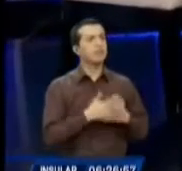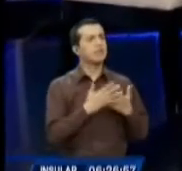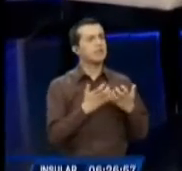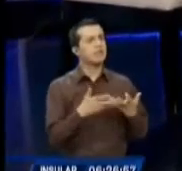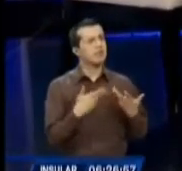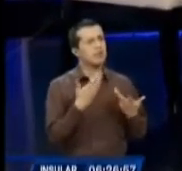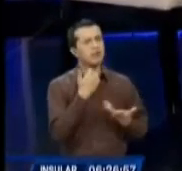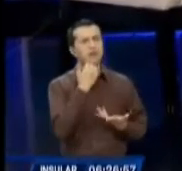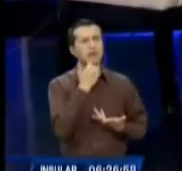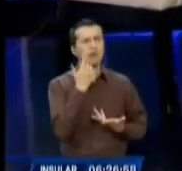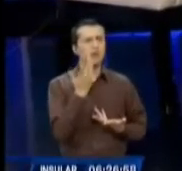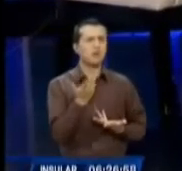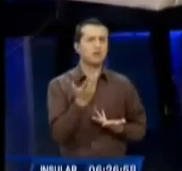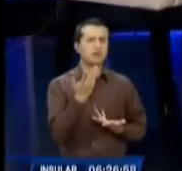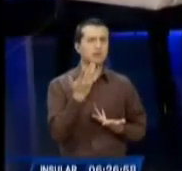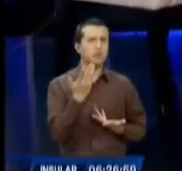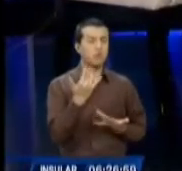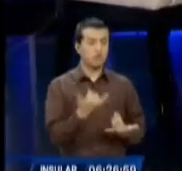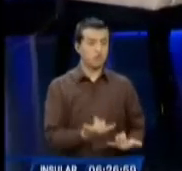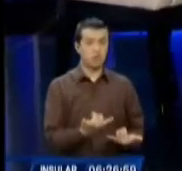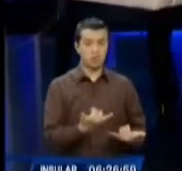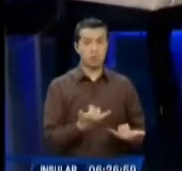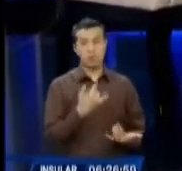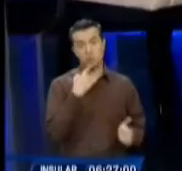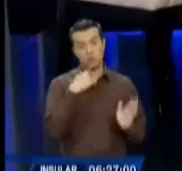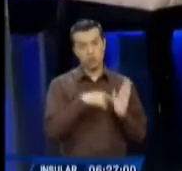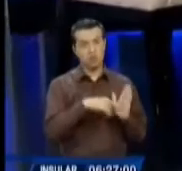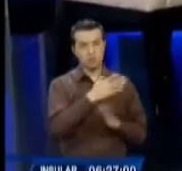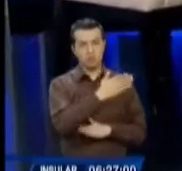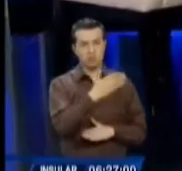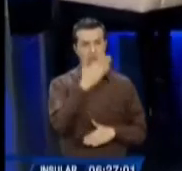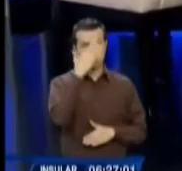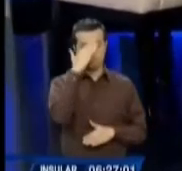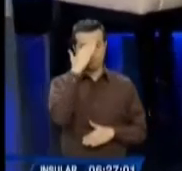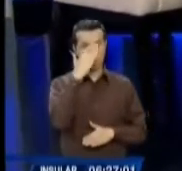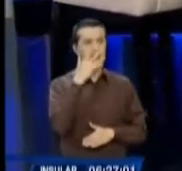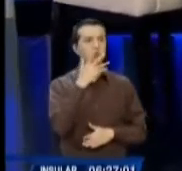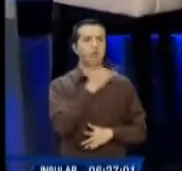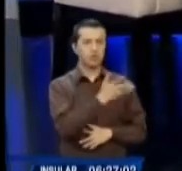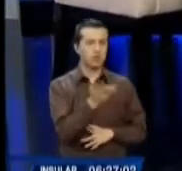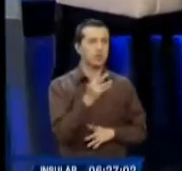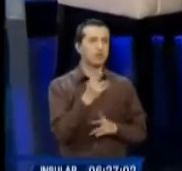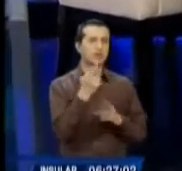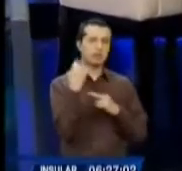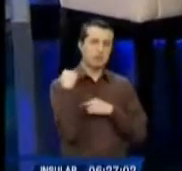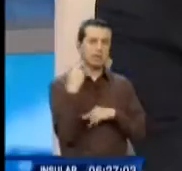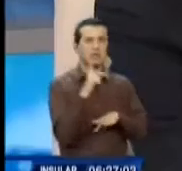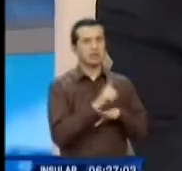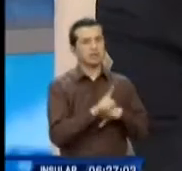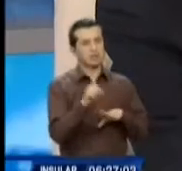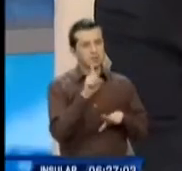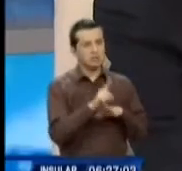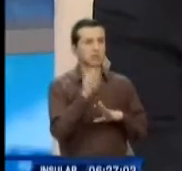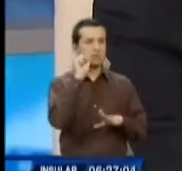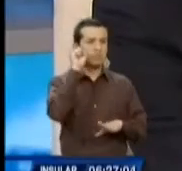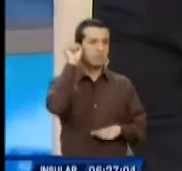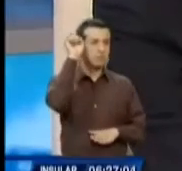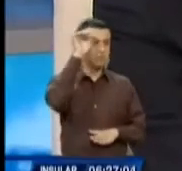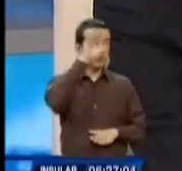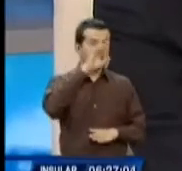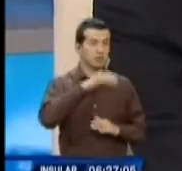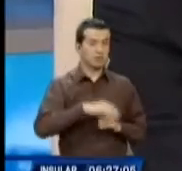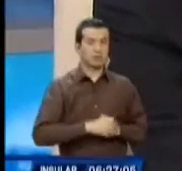buscando alternativas? Hoy en día no se puede pensar, ustedes que son productores, directores de películas,